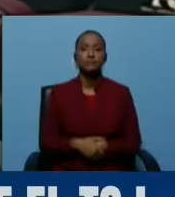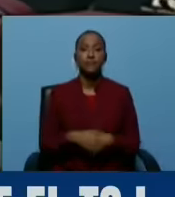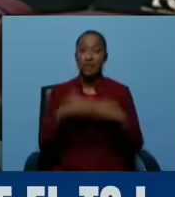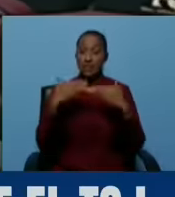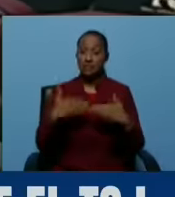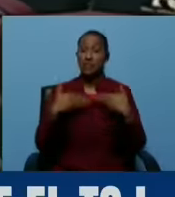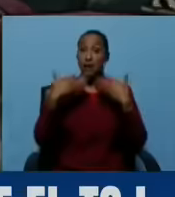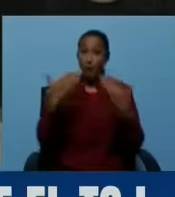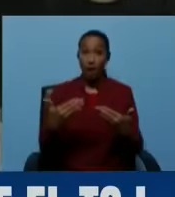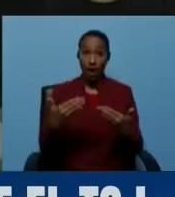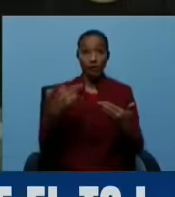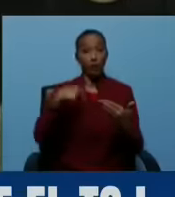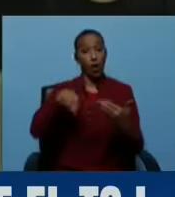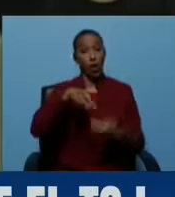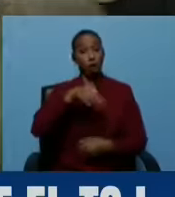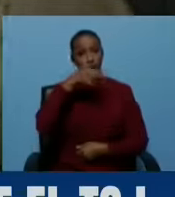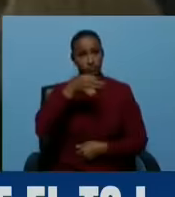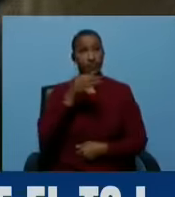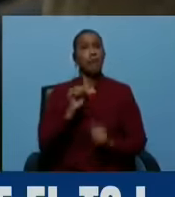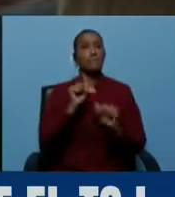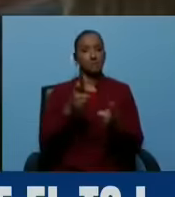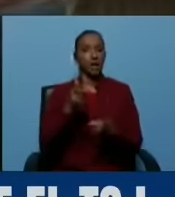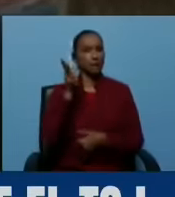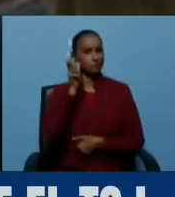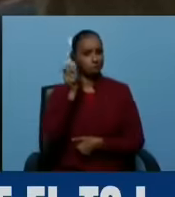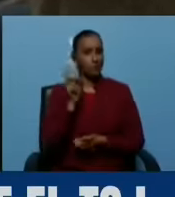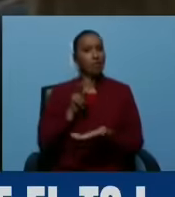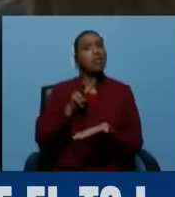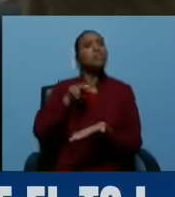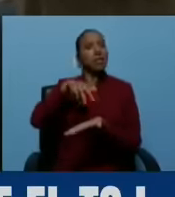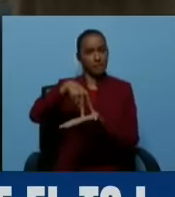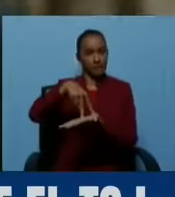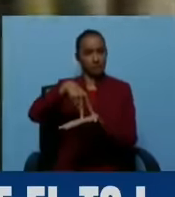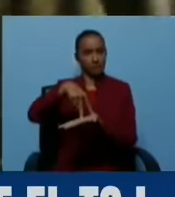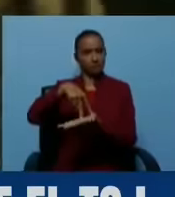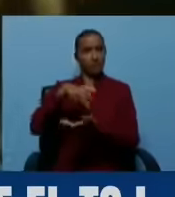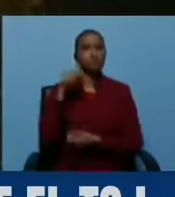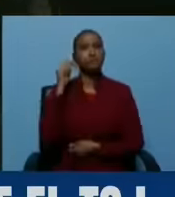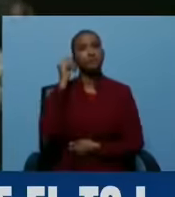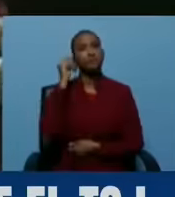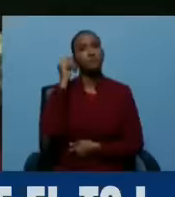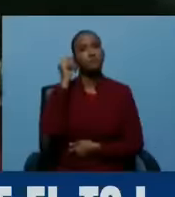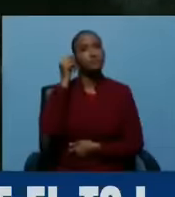esta audiencia, vamos a escuchar el inicio de la audiencia.